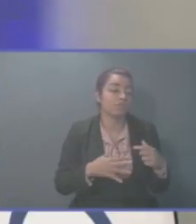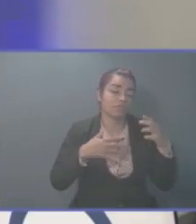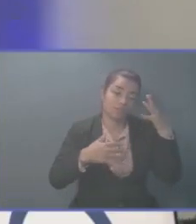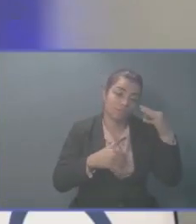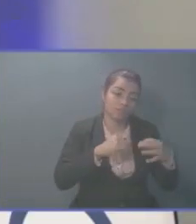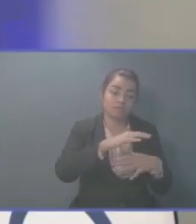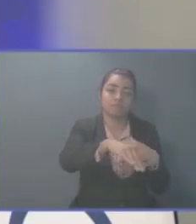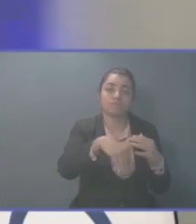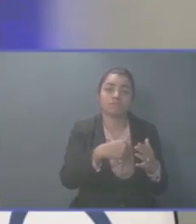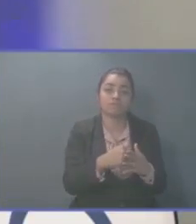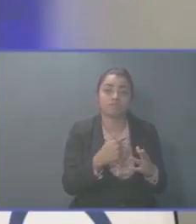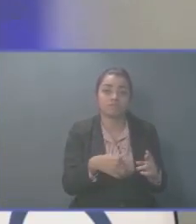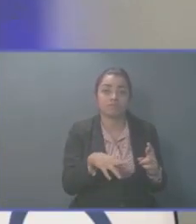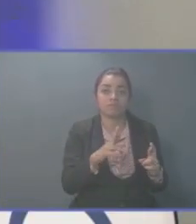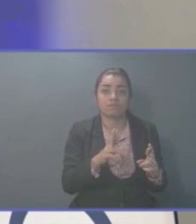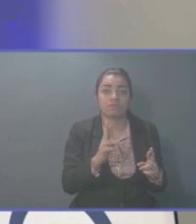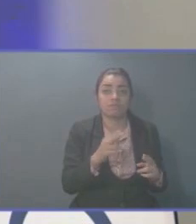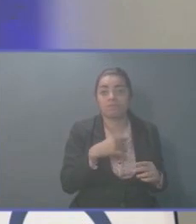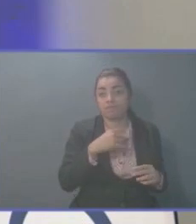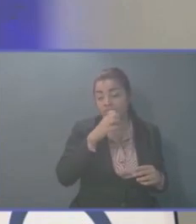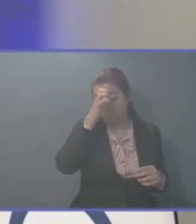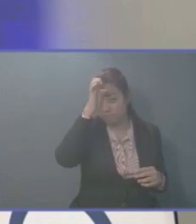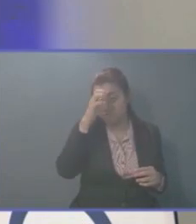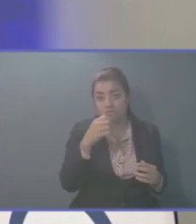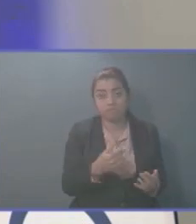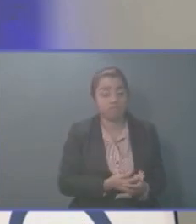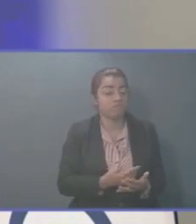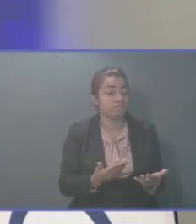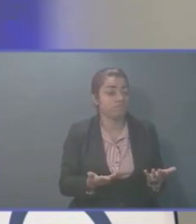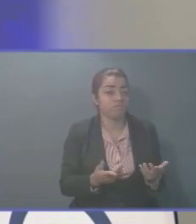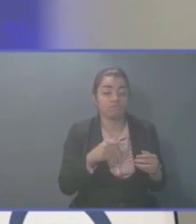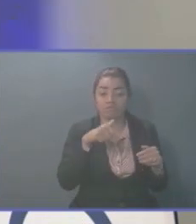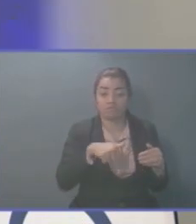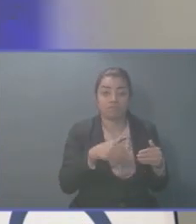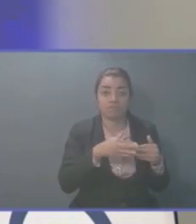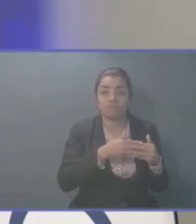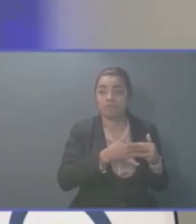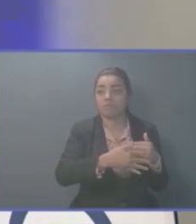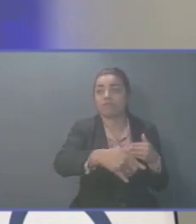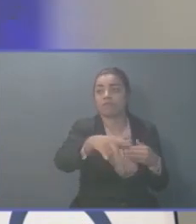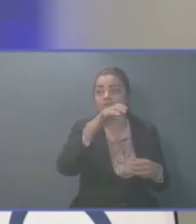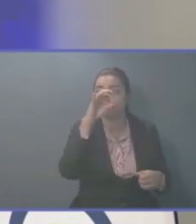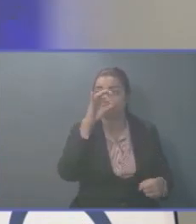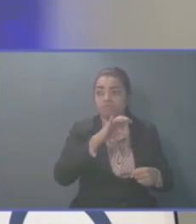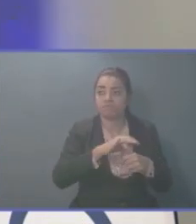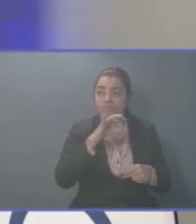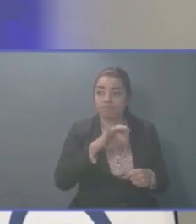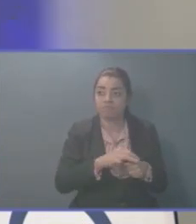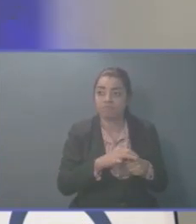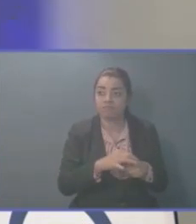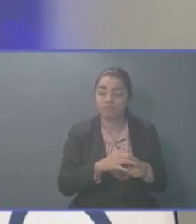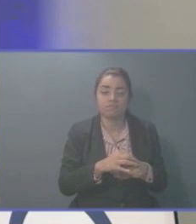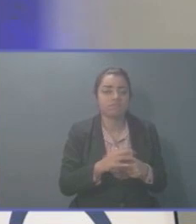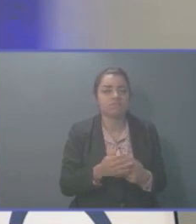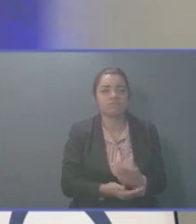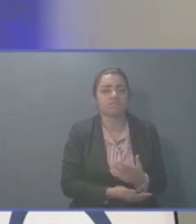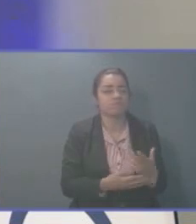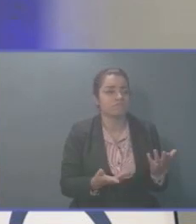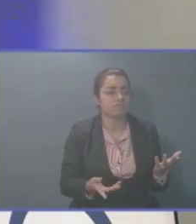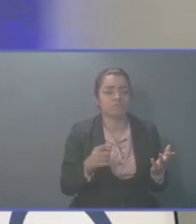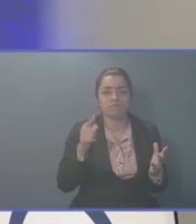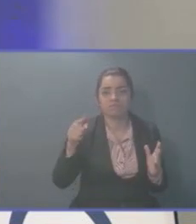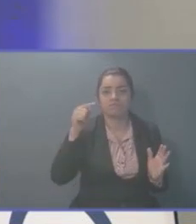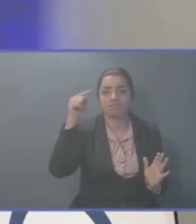de acciones, y esperaría equivocarme, van a ser de aquí a la elección permanentes en el sentido del